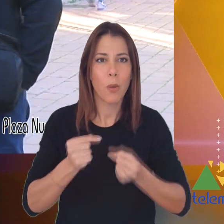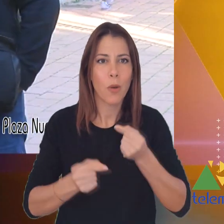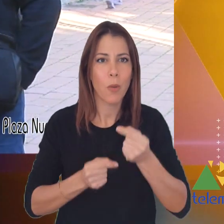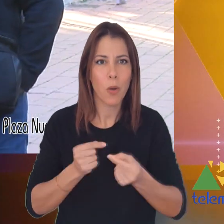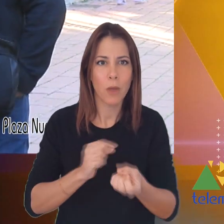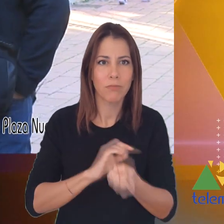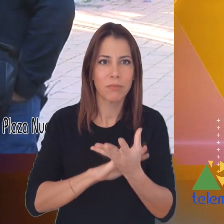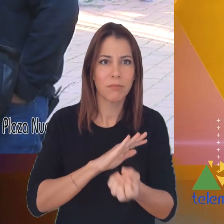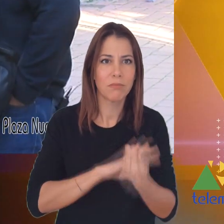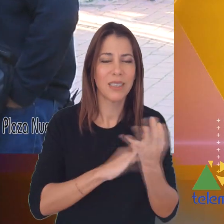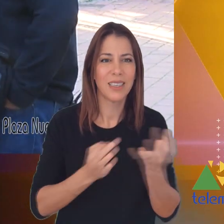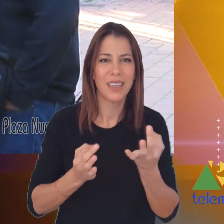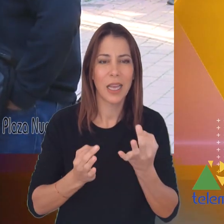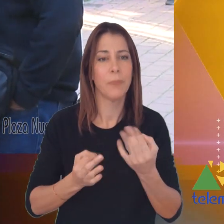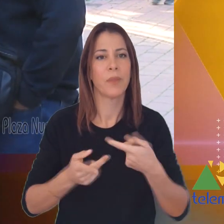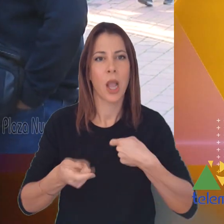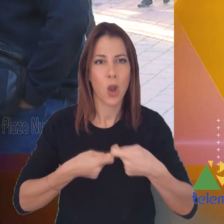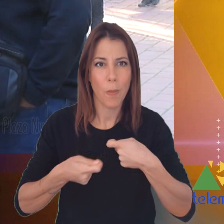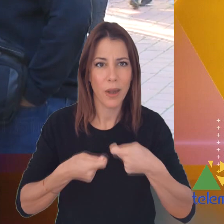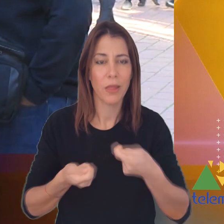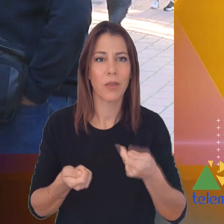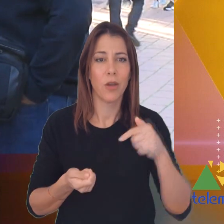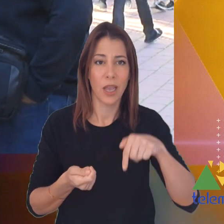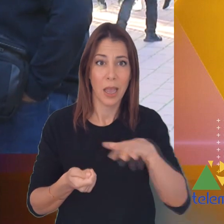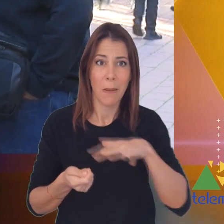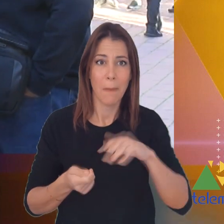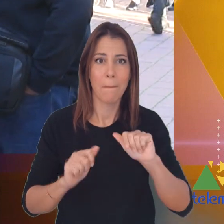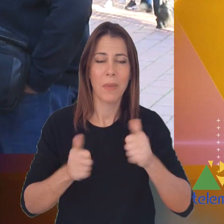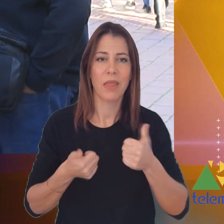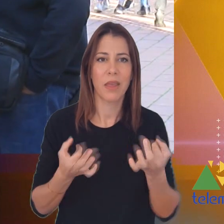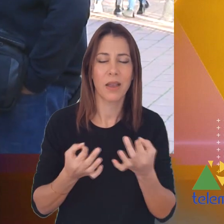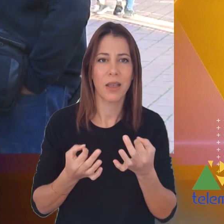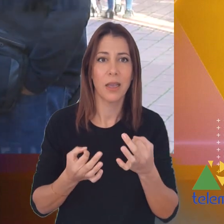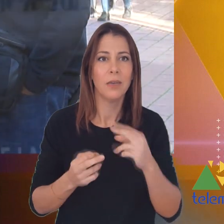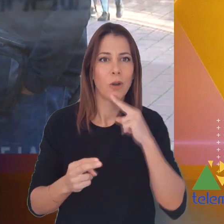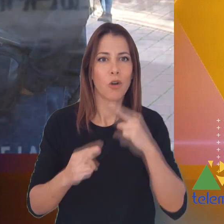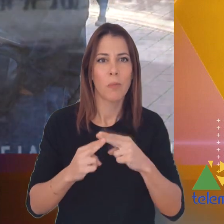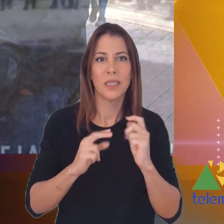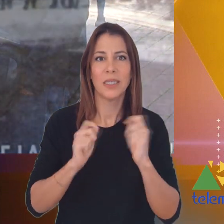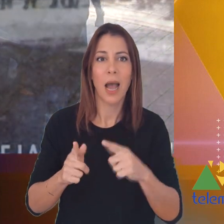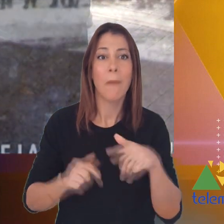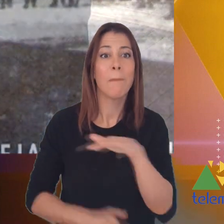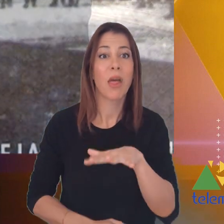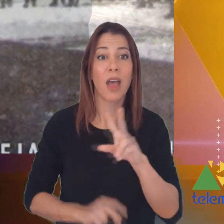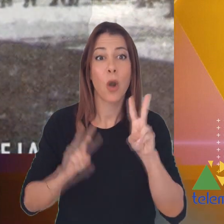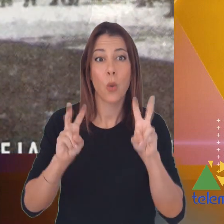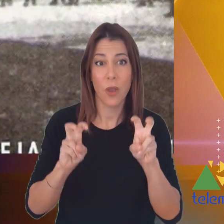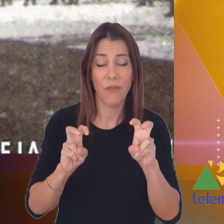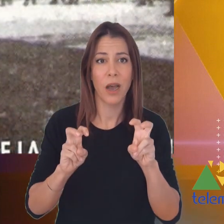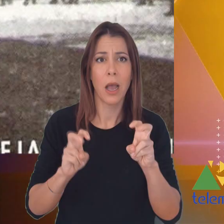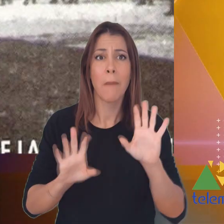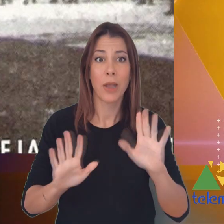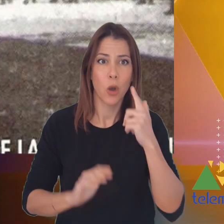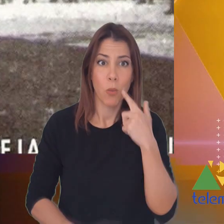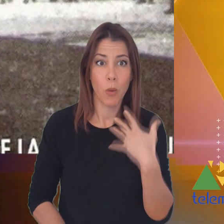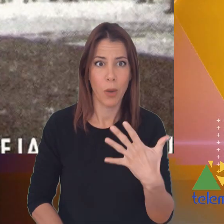aparecen comercios, hay esta plaza que empieza a ser llamada Plaza Nueva y